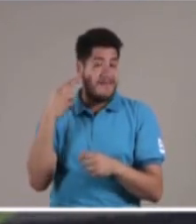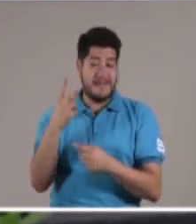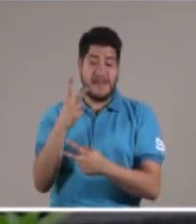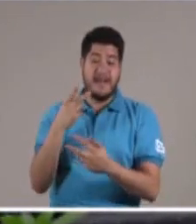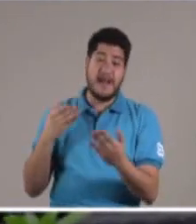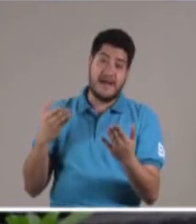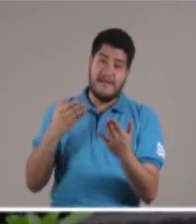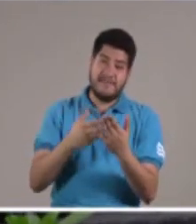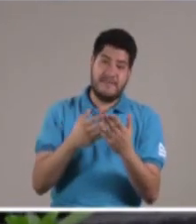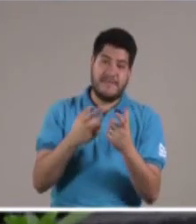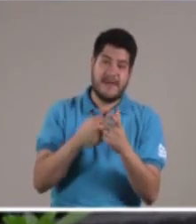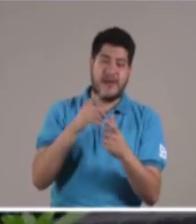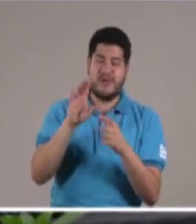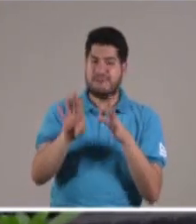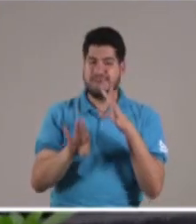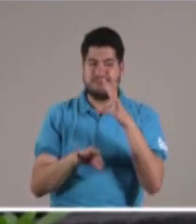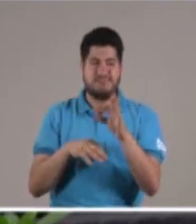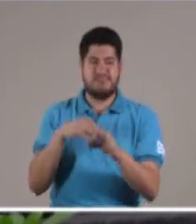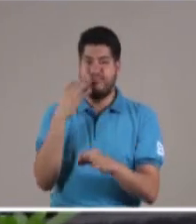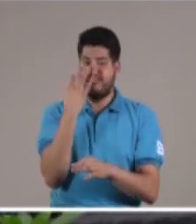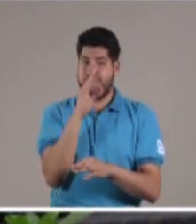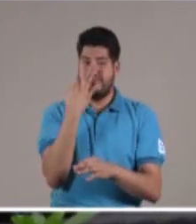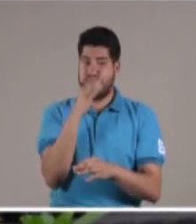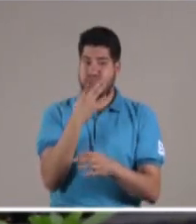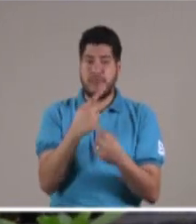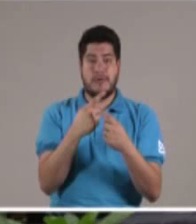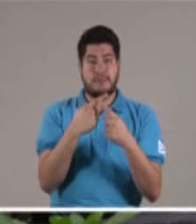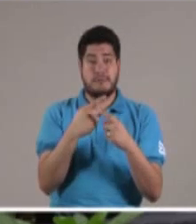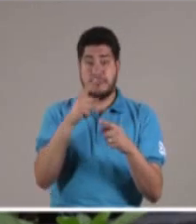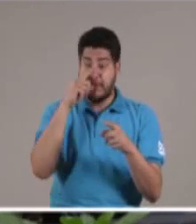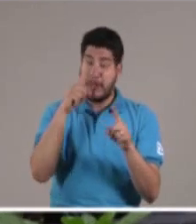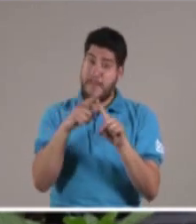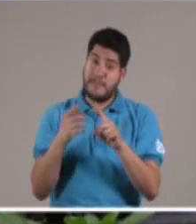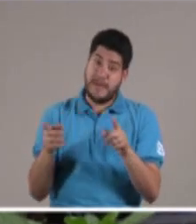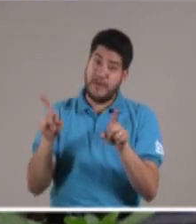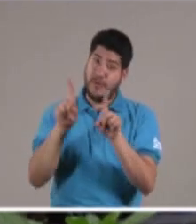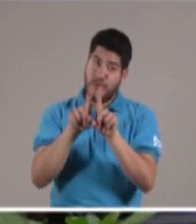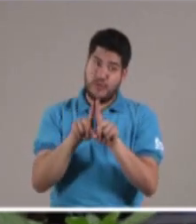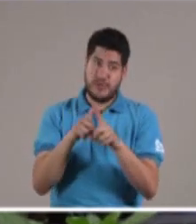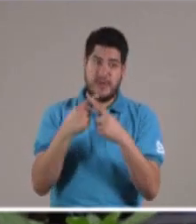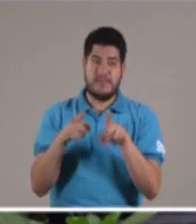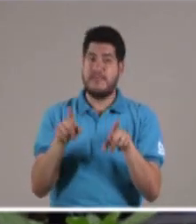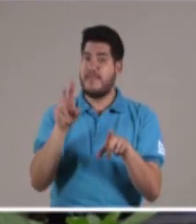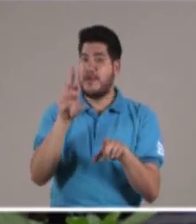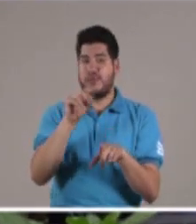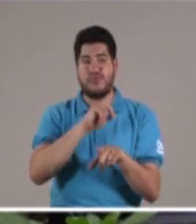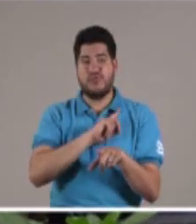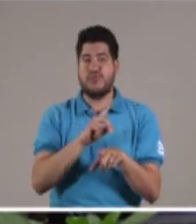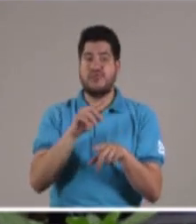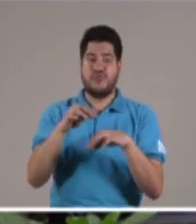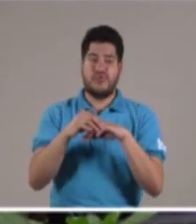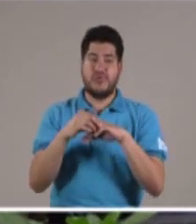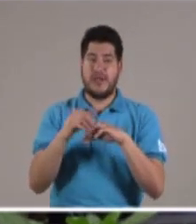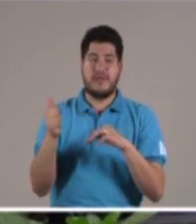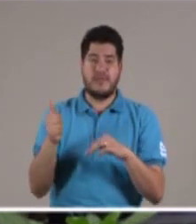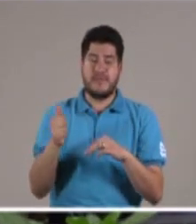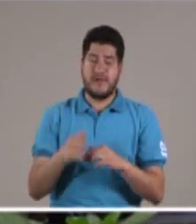con una doncellas así que las doncellas también salen con ella pero no son la novia